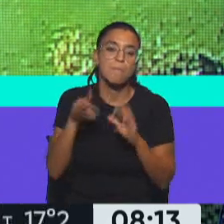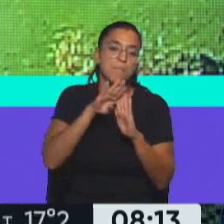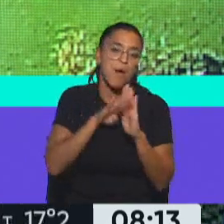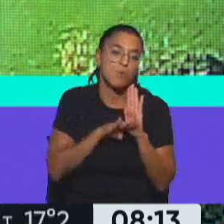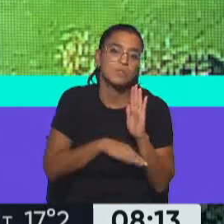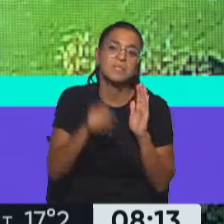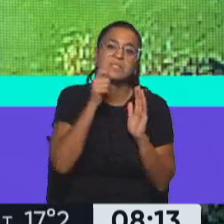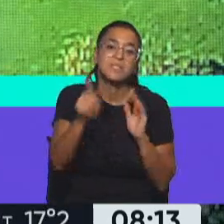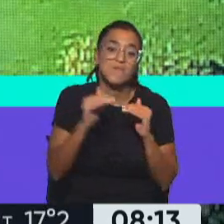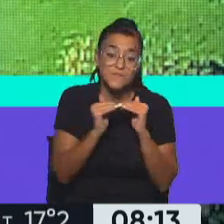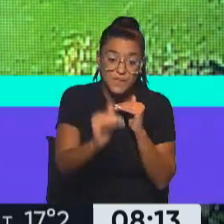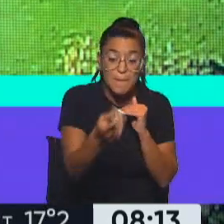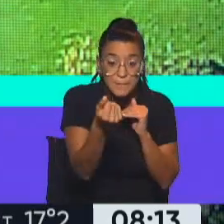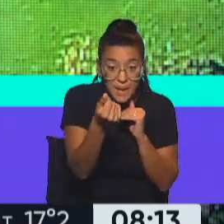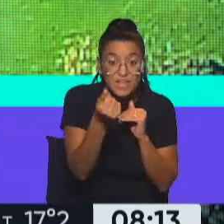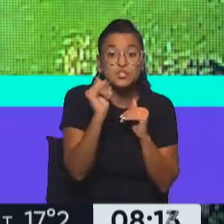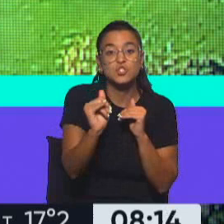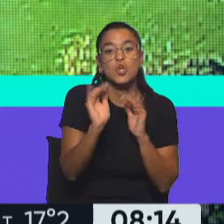pautas, es que si esto se mantiene en este precio,